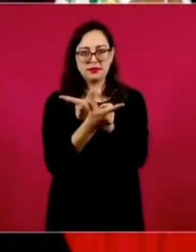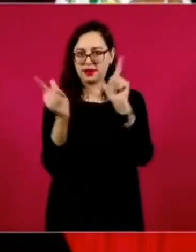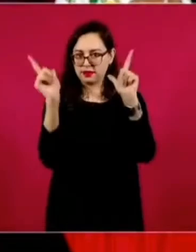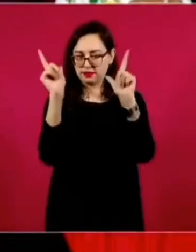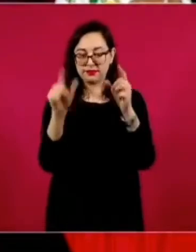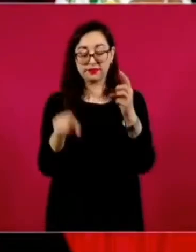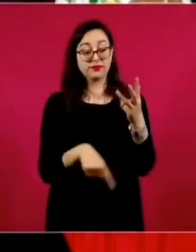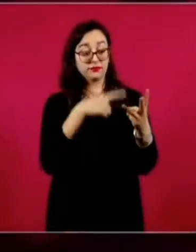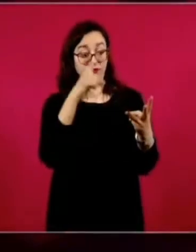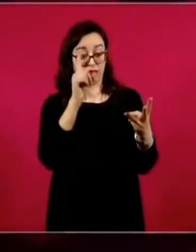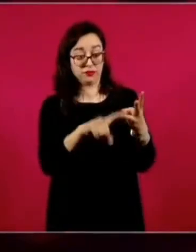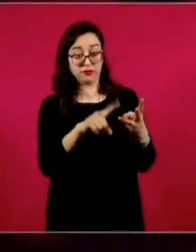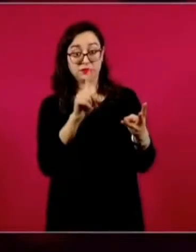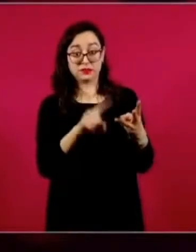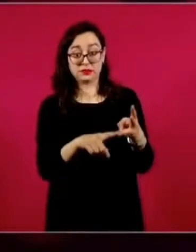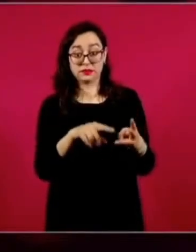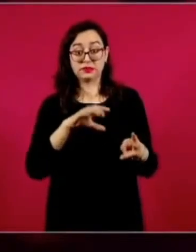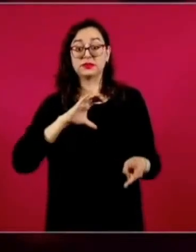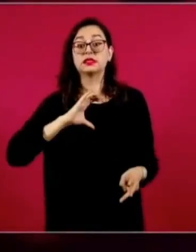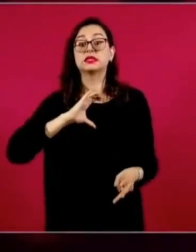3, cáncer.